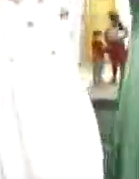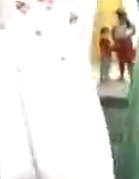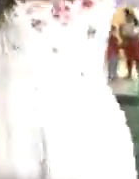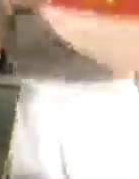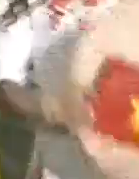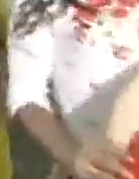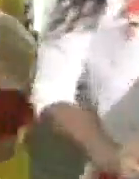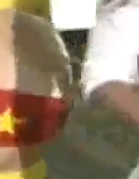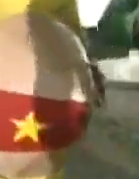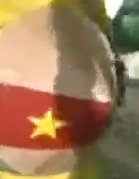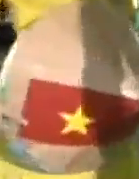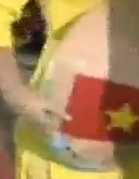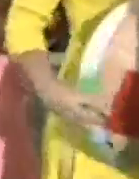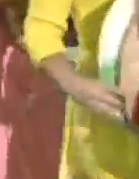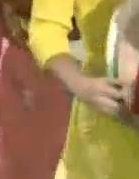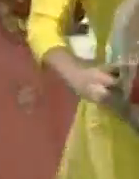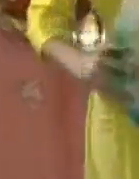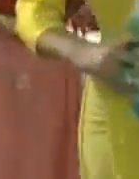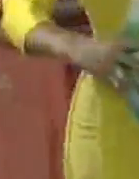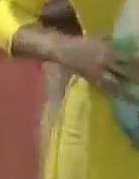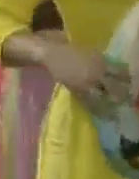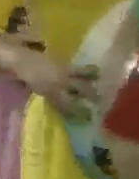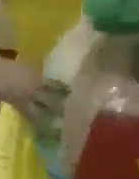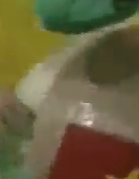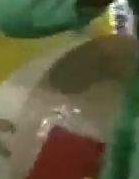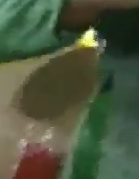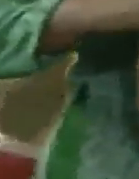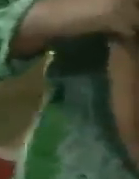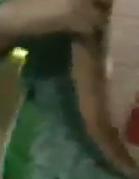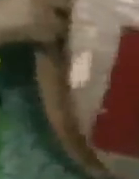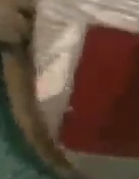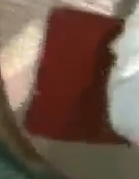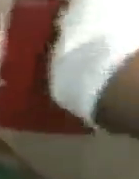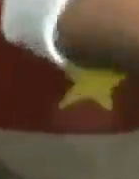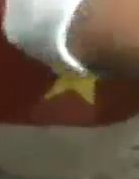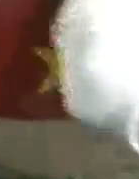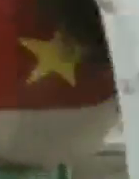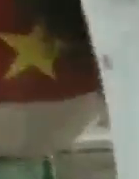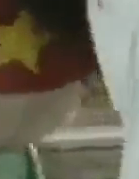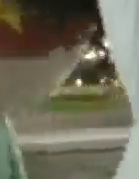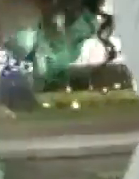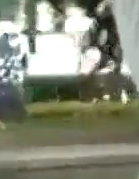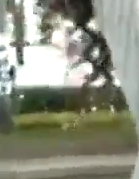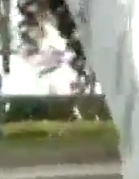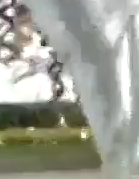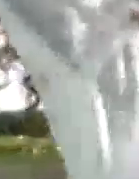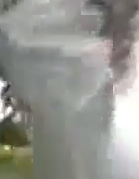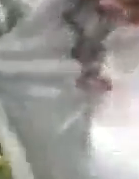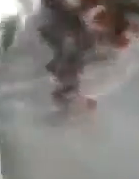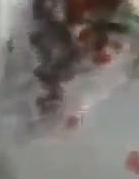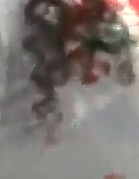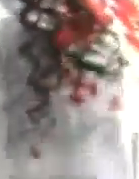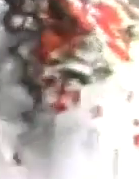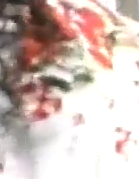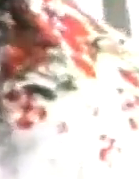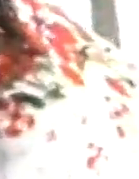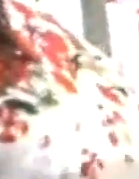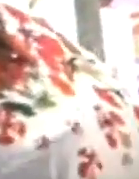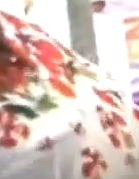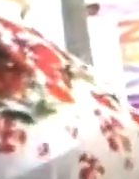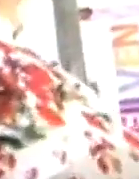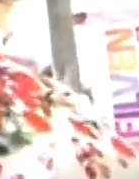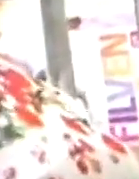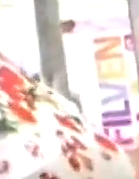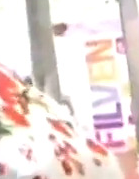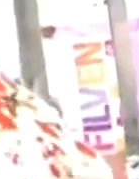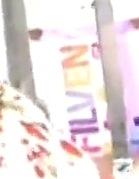de comunicación, en redes sociales y en las paredes. Entre otras informaciones, anunció que la serie Carabobo, Caminos de Libertad,